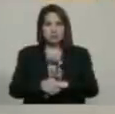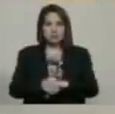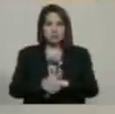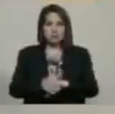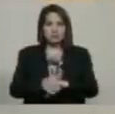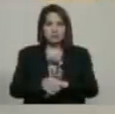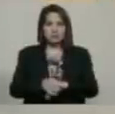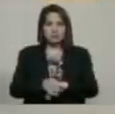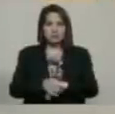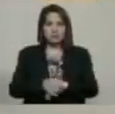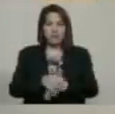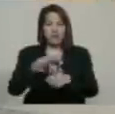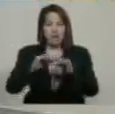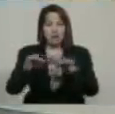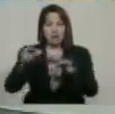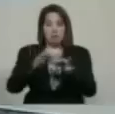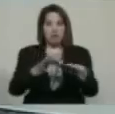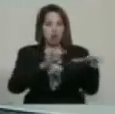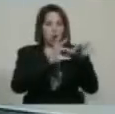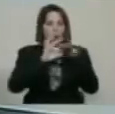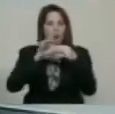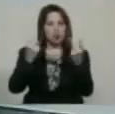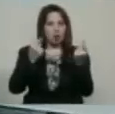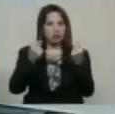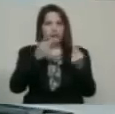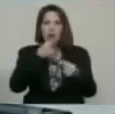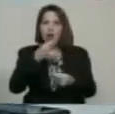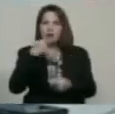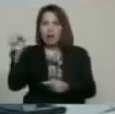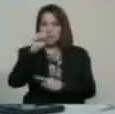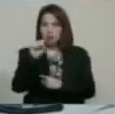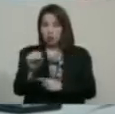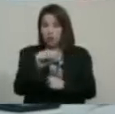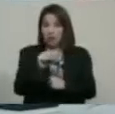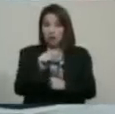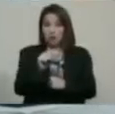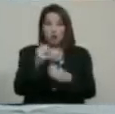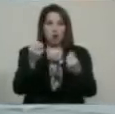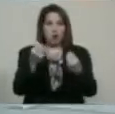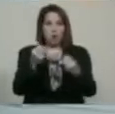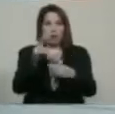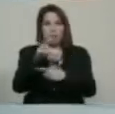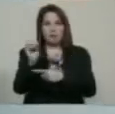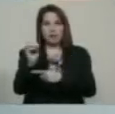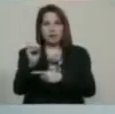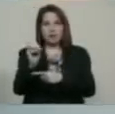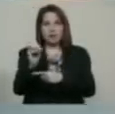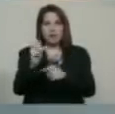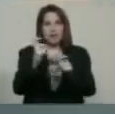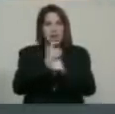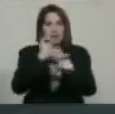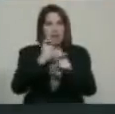Petro, que es el programa de recuperación económica que arrancó el 20 de agosto, hace 58 días.